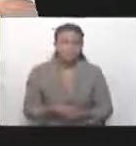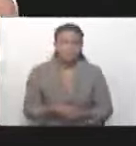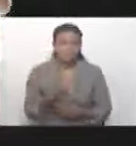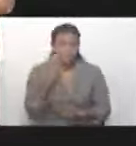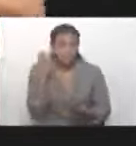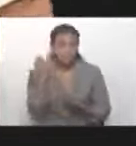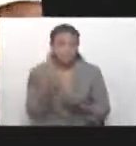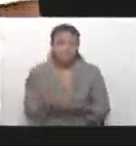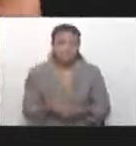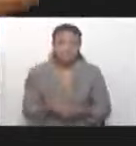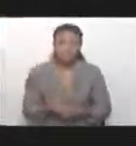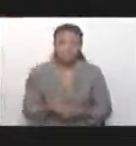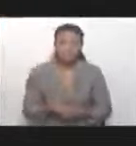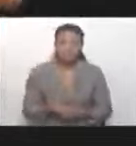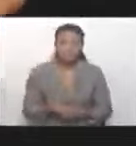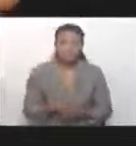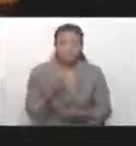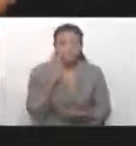Sebastián toca muy bien la tambora.